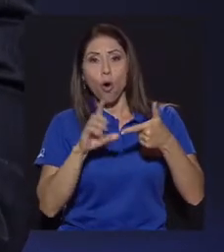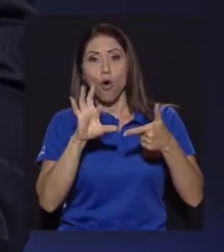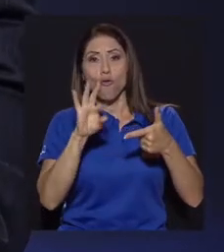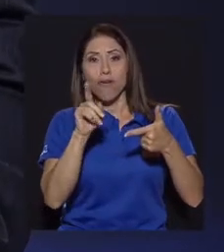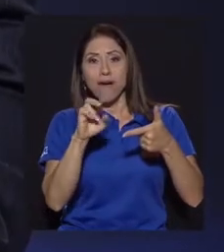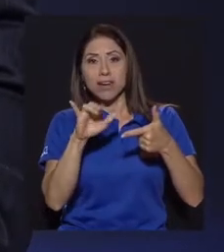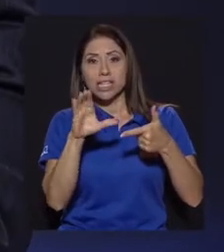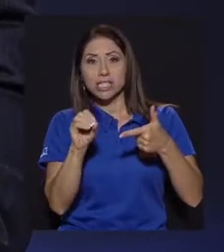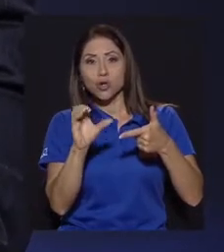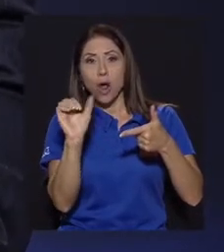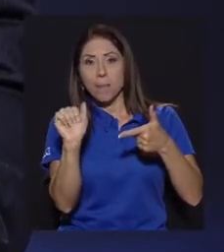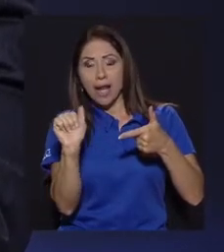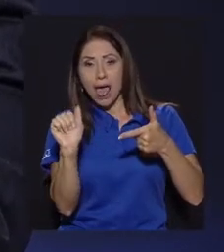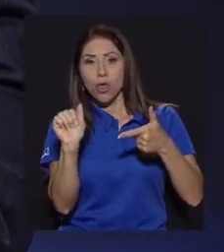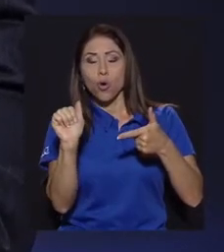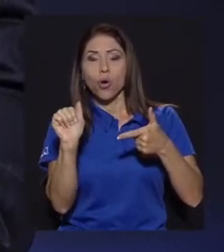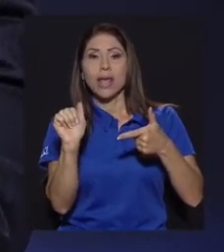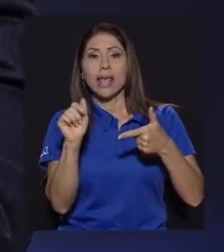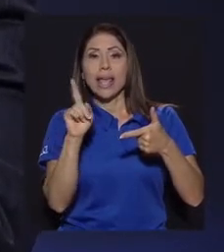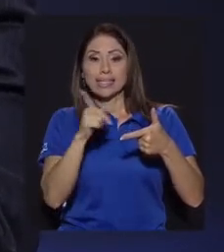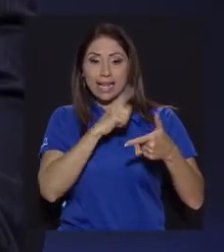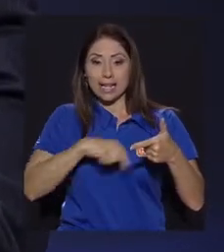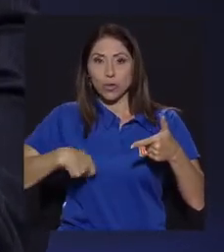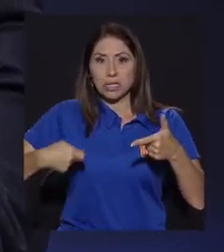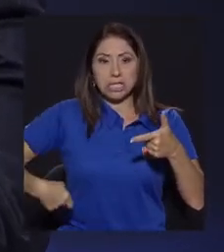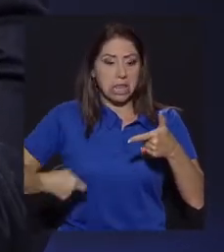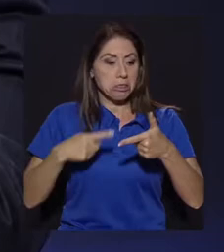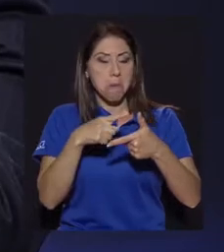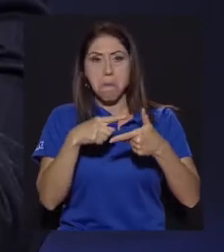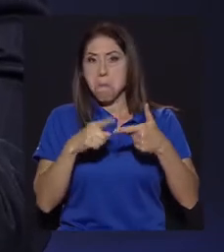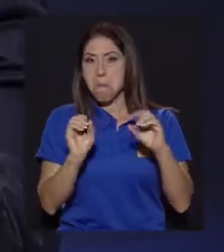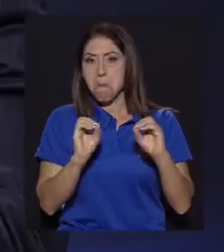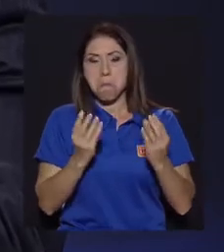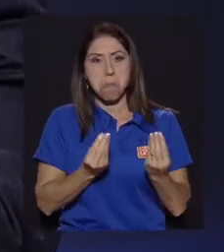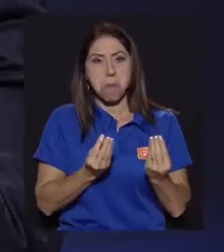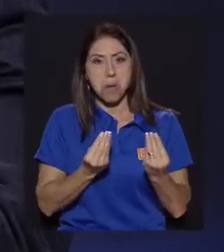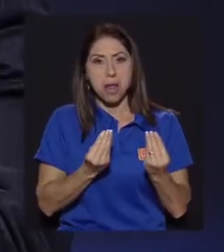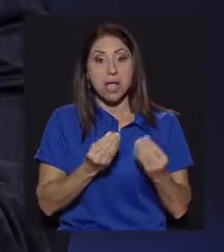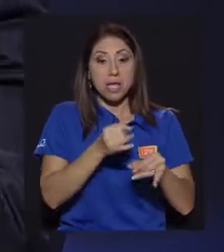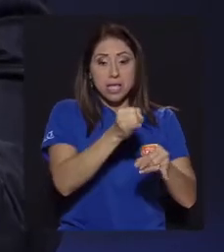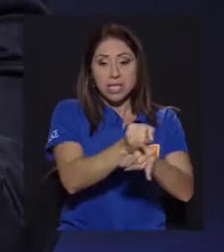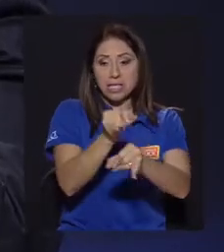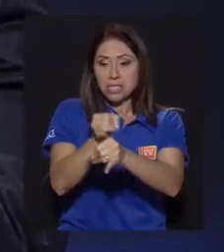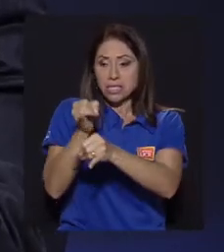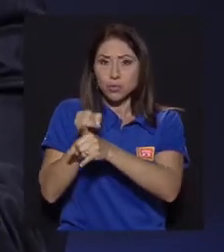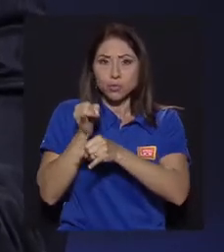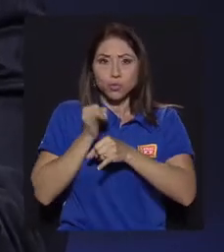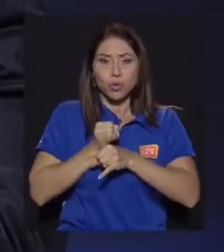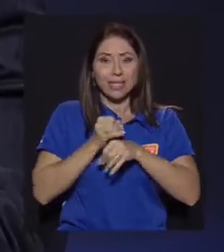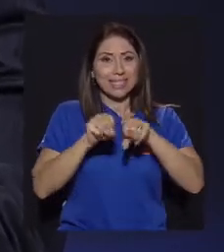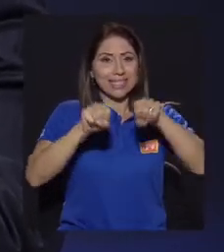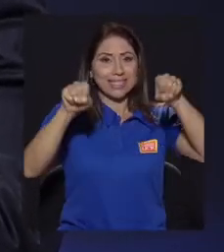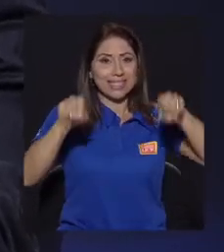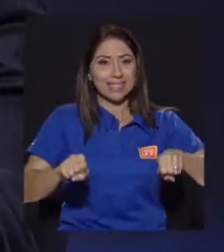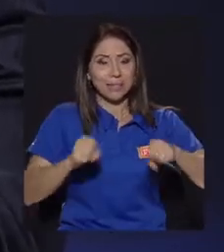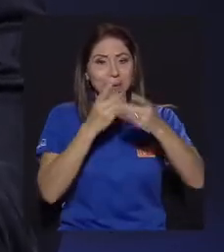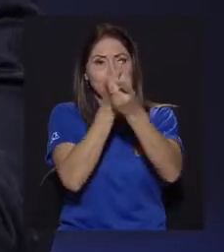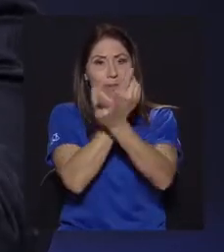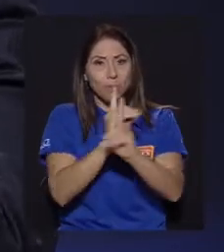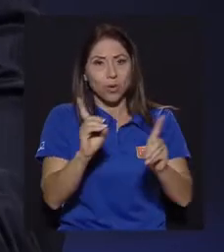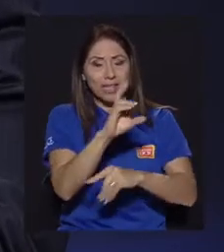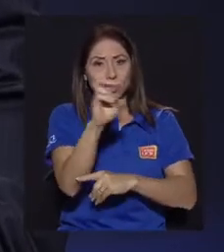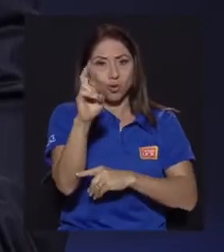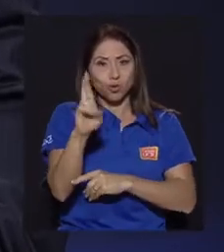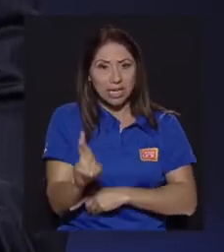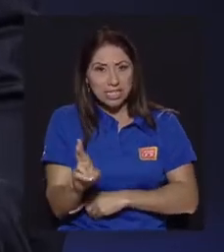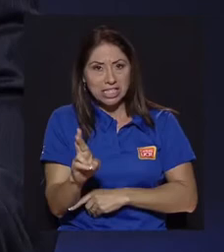Alvarado es electo presidente. Las instituciones del sistema democrático costarricense, los pesos